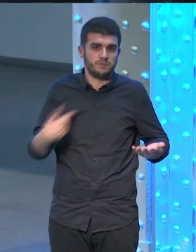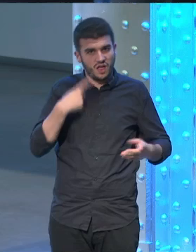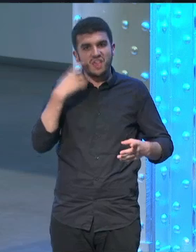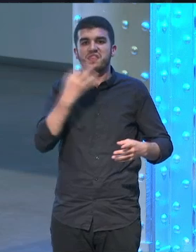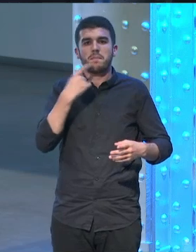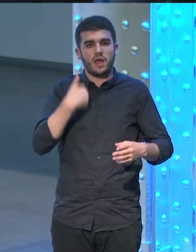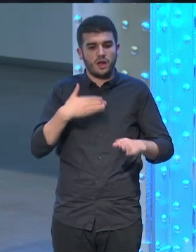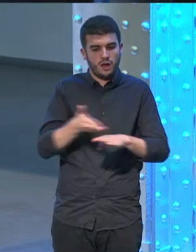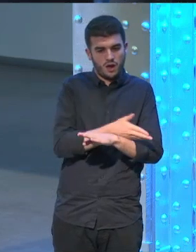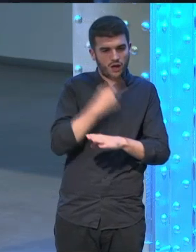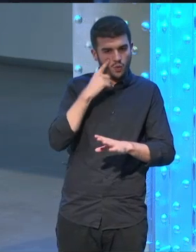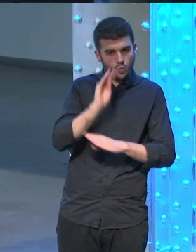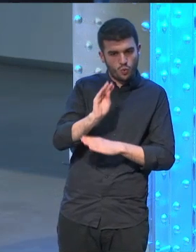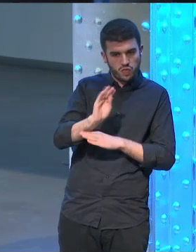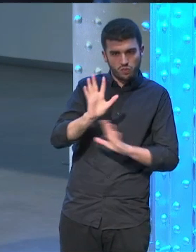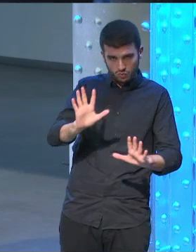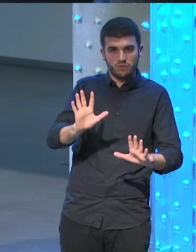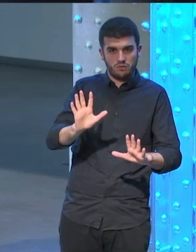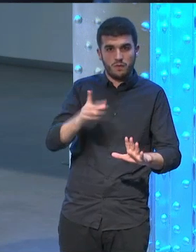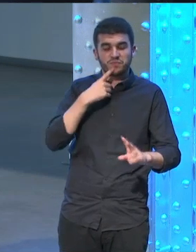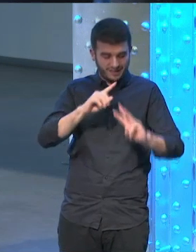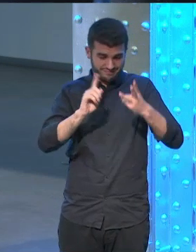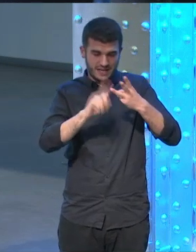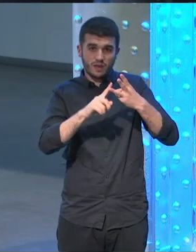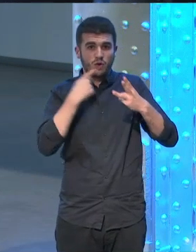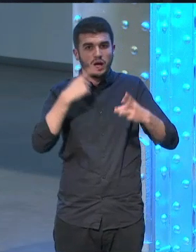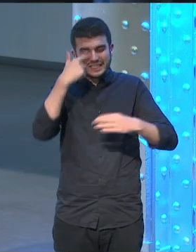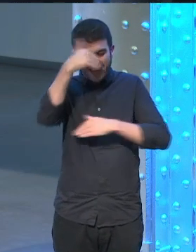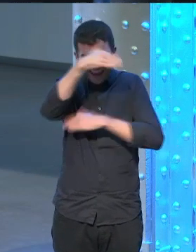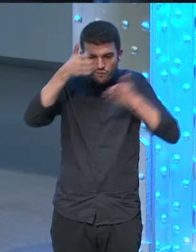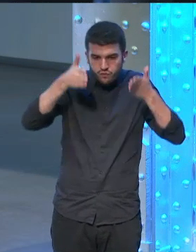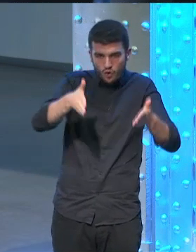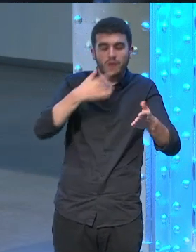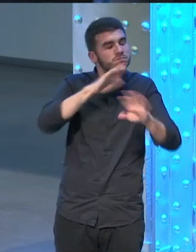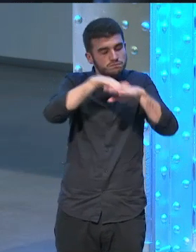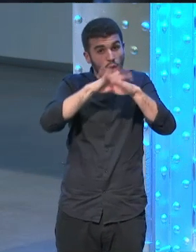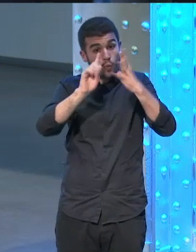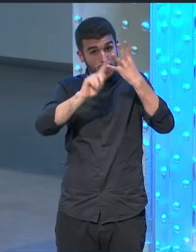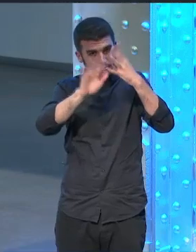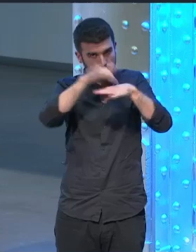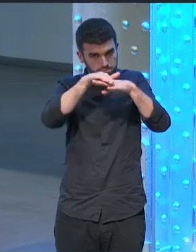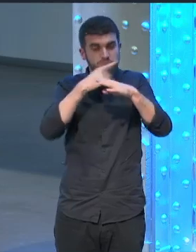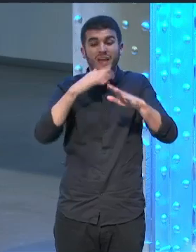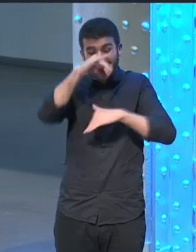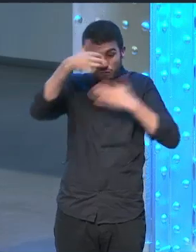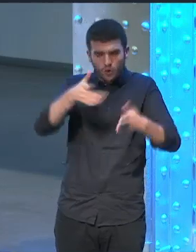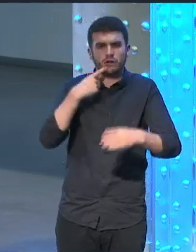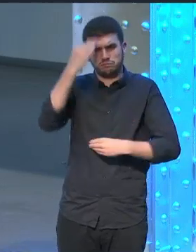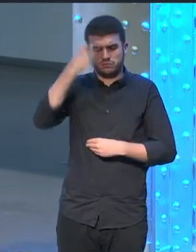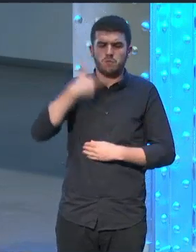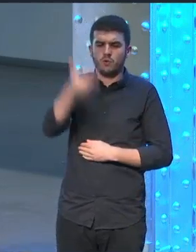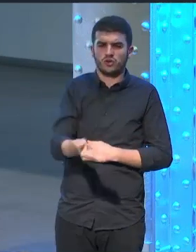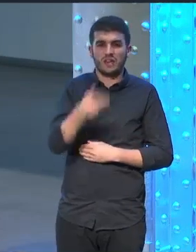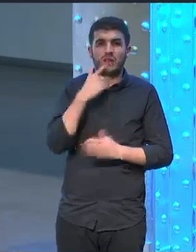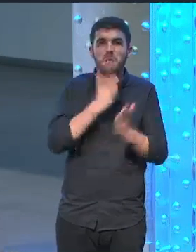prudencia que hay que tener, ¿no? Tercero, enfoque. Y esto me parece cuarto, enfoque. Y esto me parece muy importante. Medios